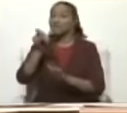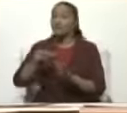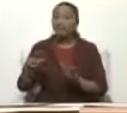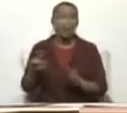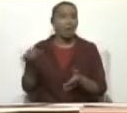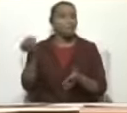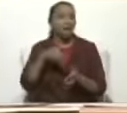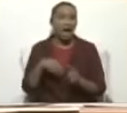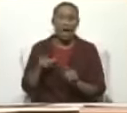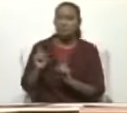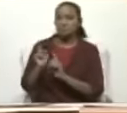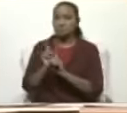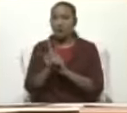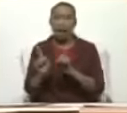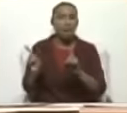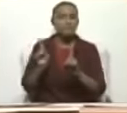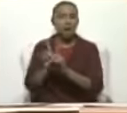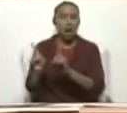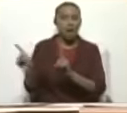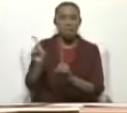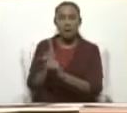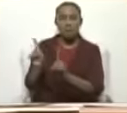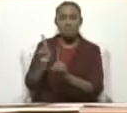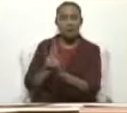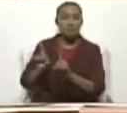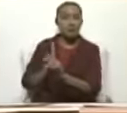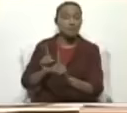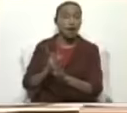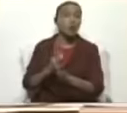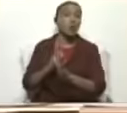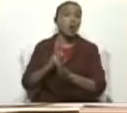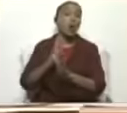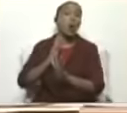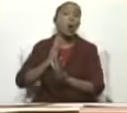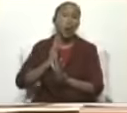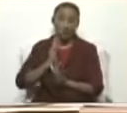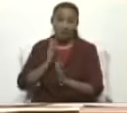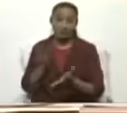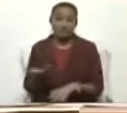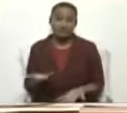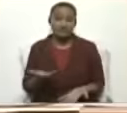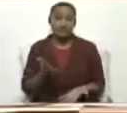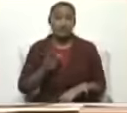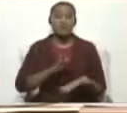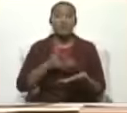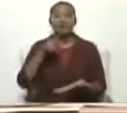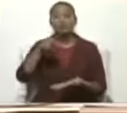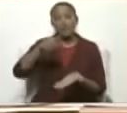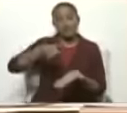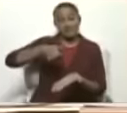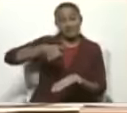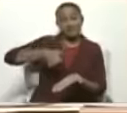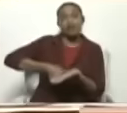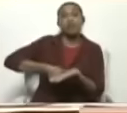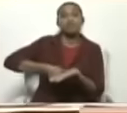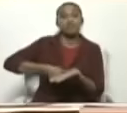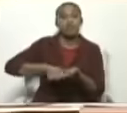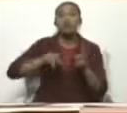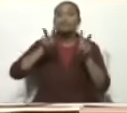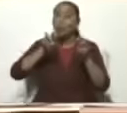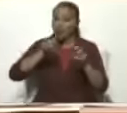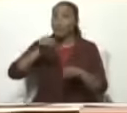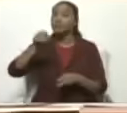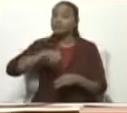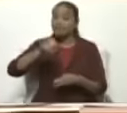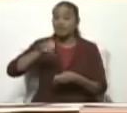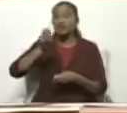llegaba al sitio. Además que el proceso es tan inmediato que tú cuando marcas captahuella, sí, captahuella, porque se va a usar